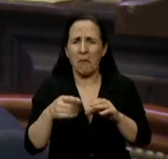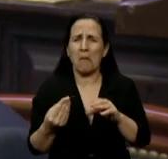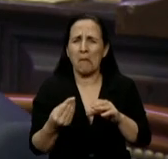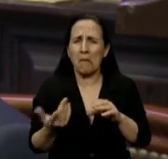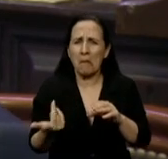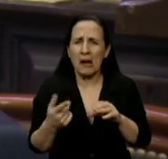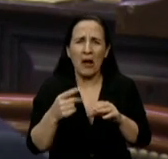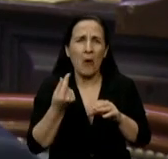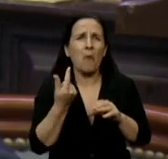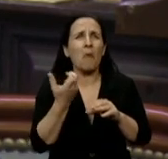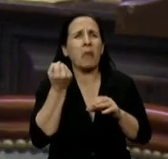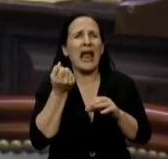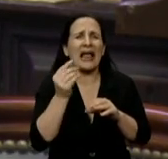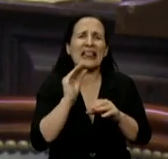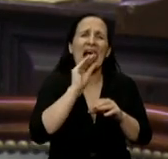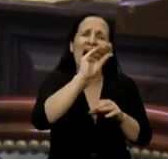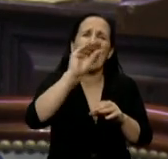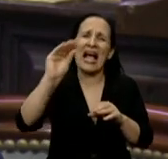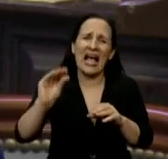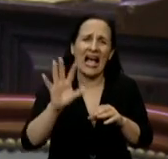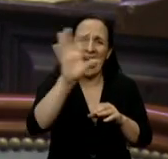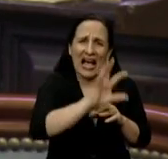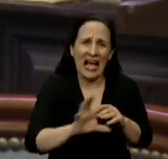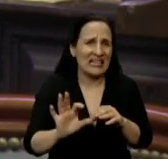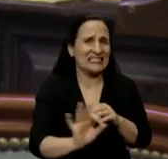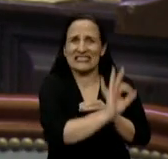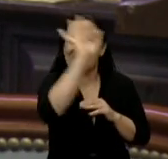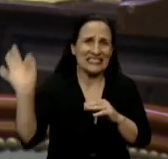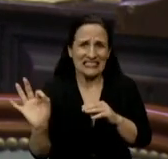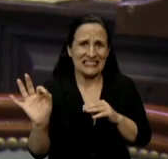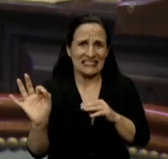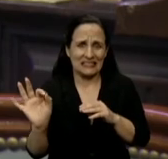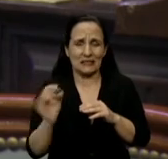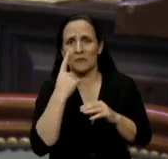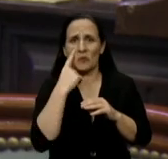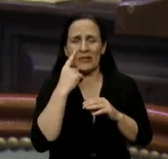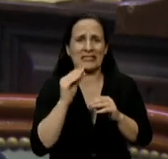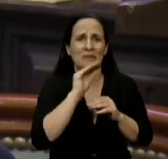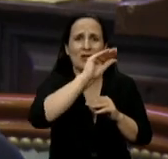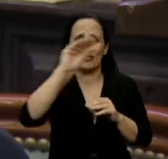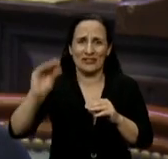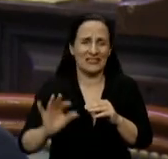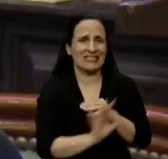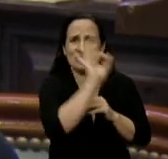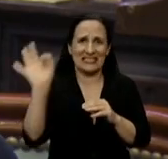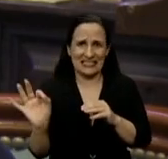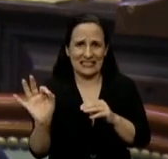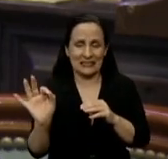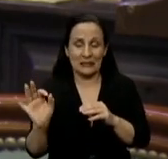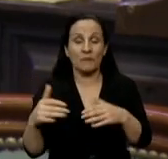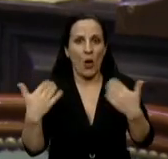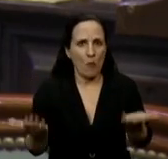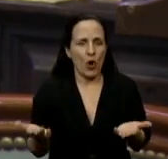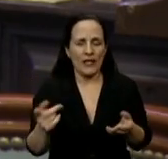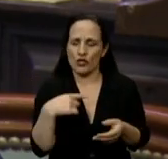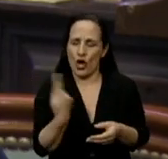la que ni un peso va dirigida a los gobiernos provinciales y municipales. Es en virtud de ello,